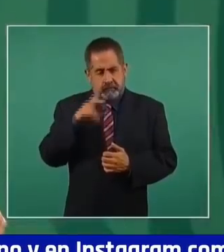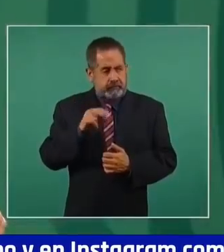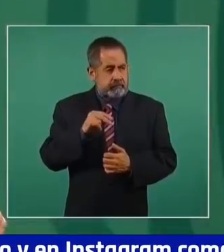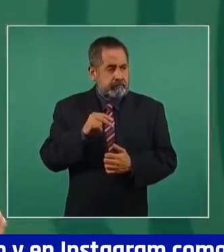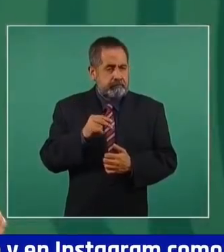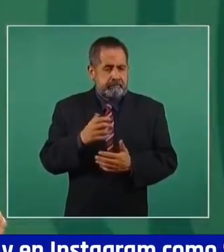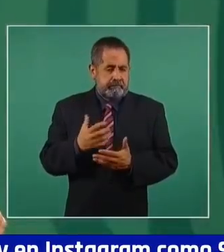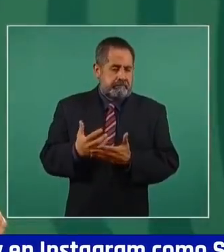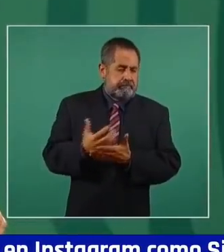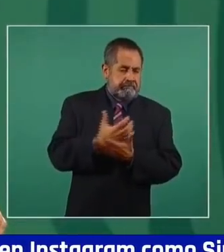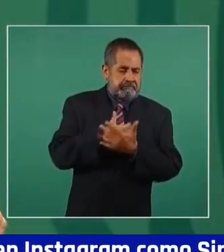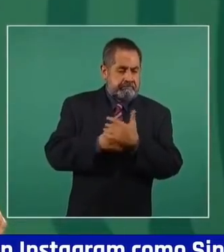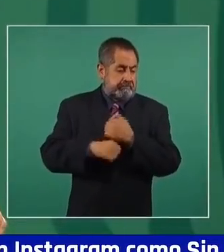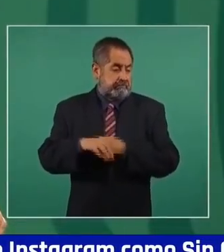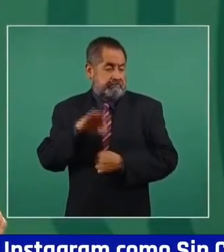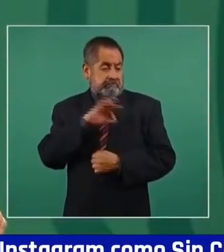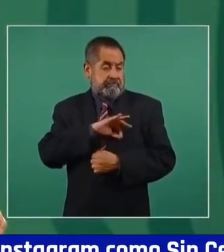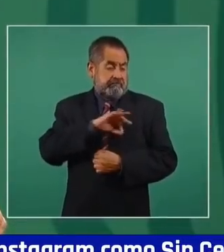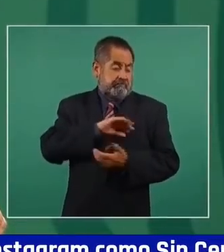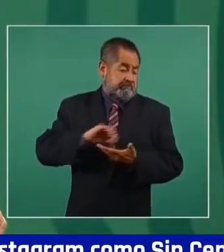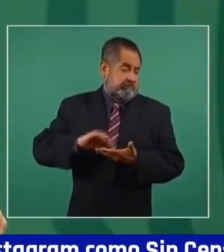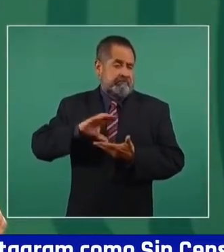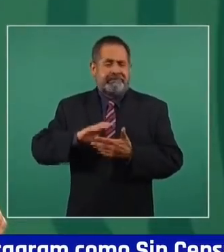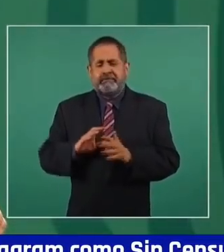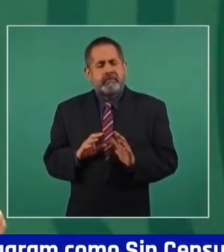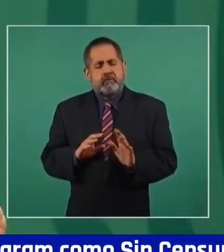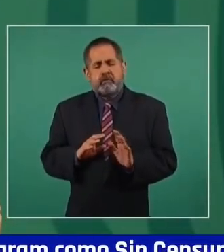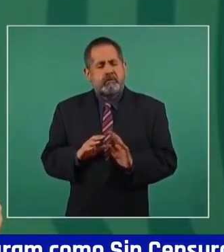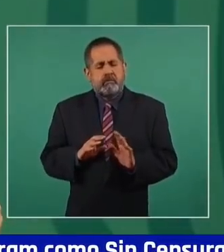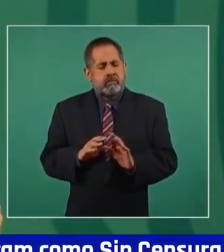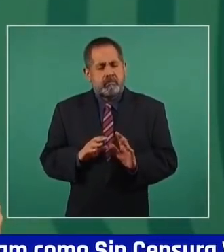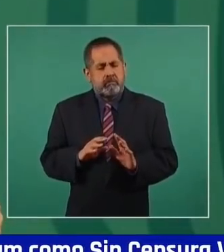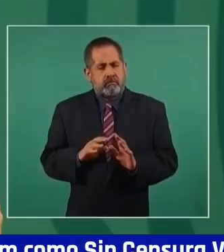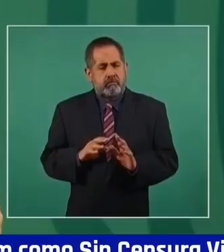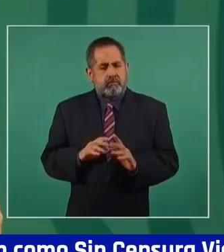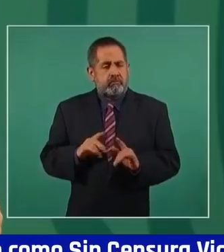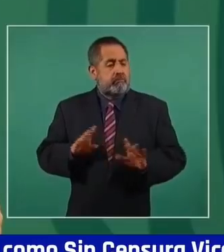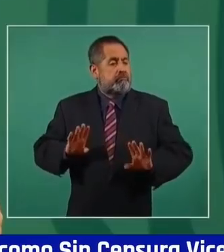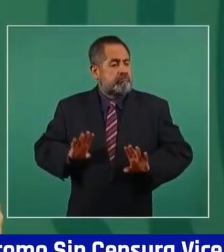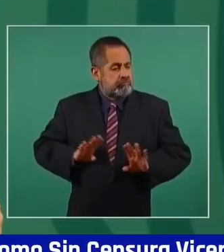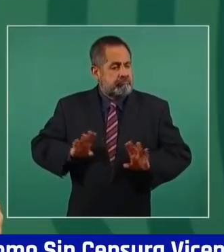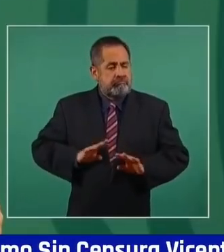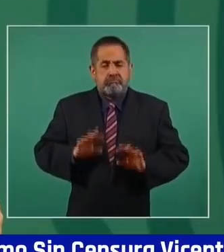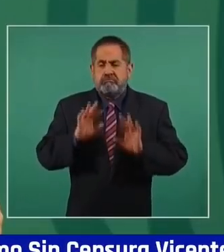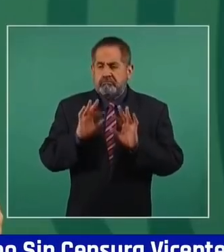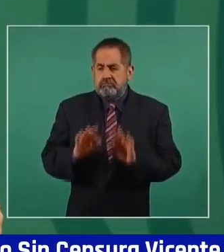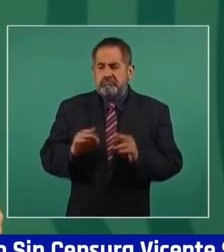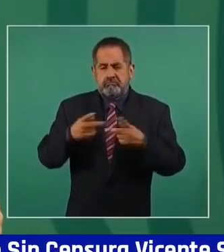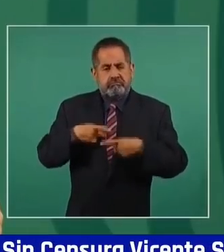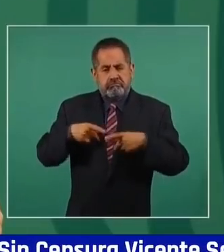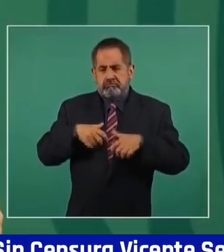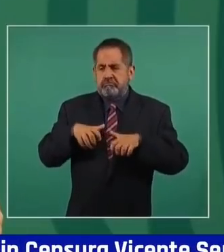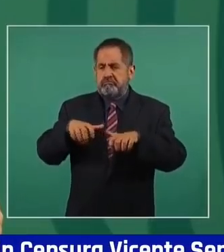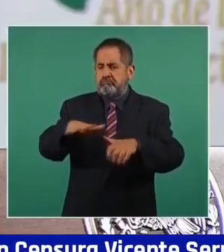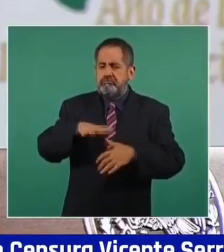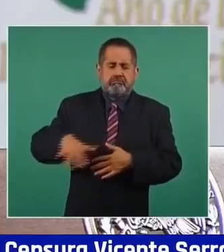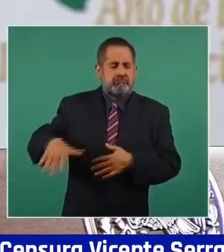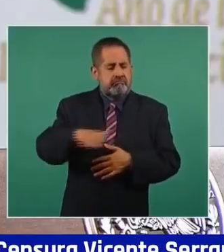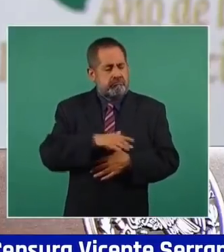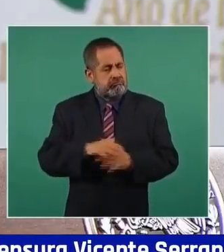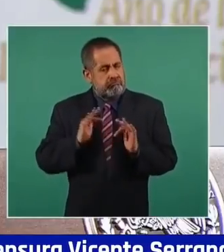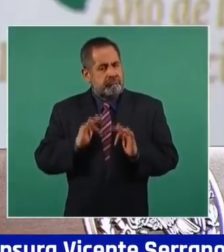muchas ganancias o que el beneficio sea para el pueblo de Sonora,